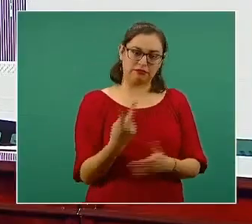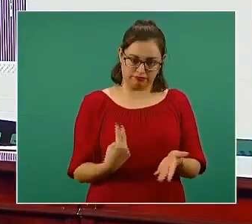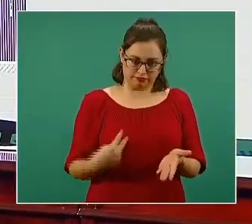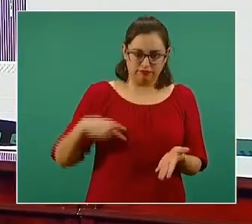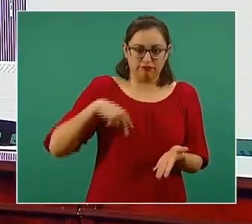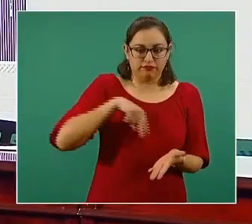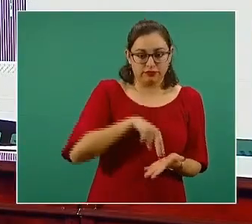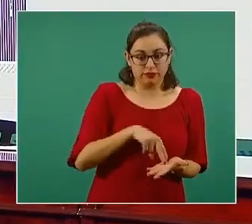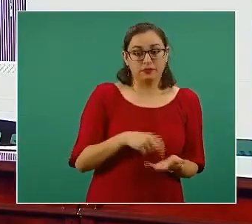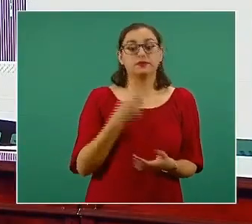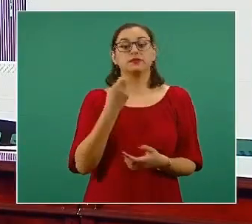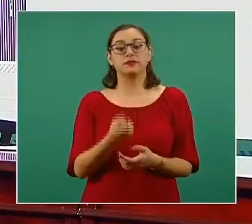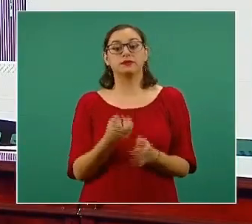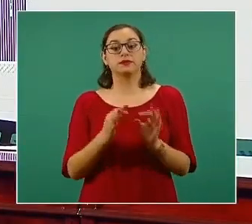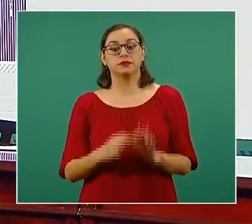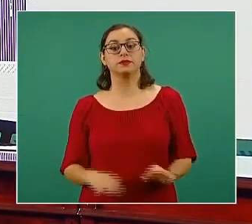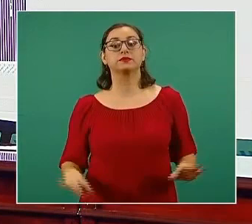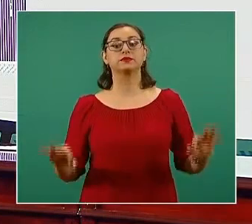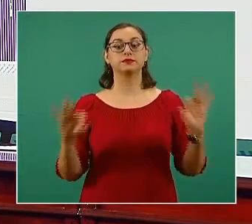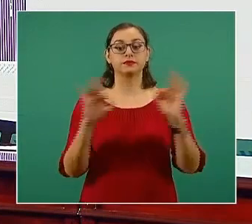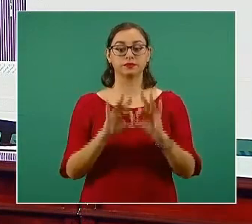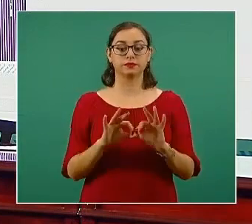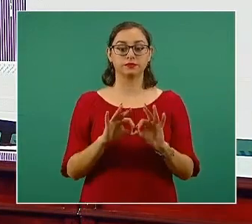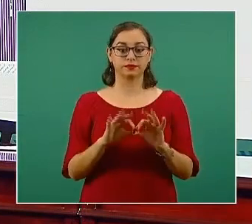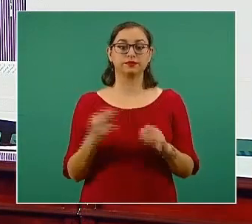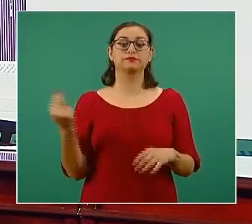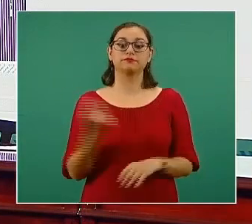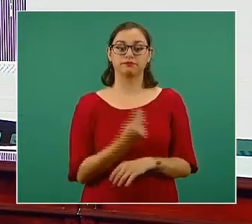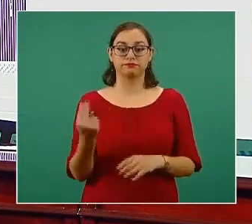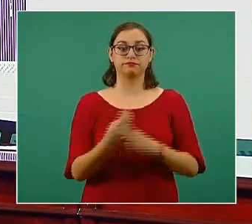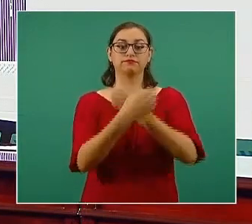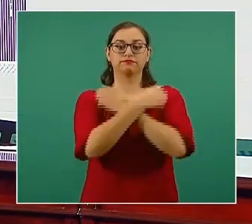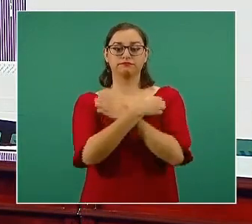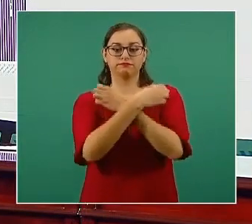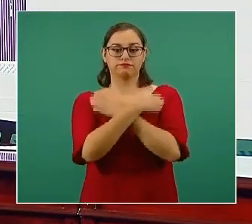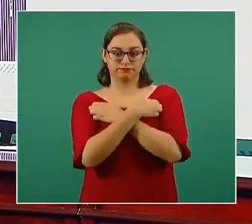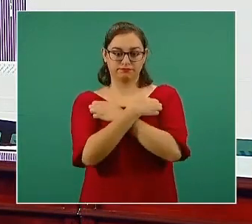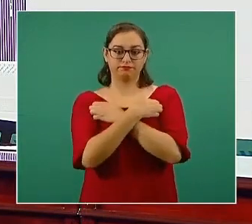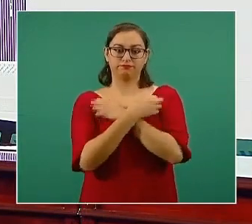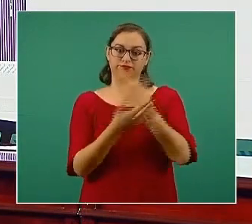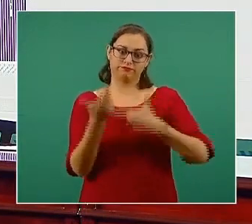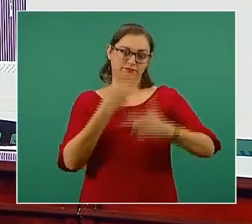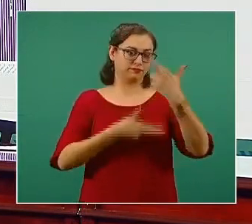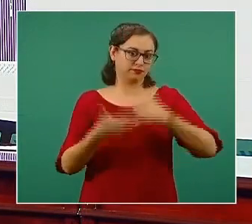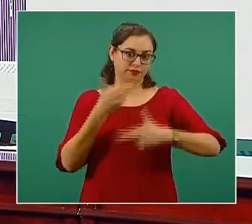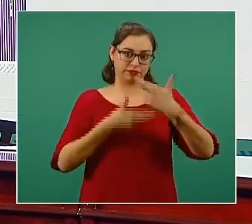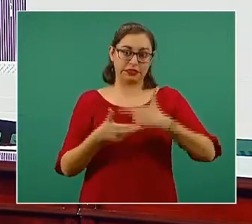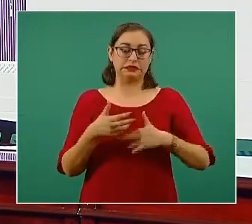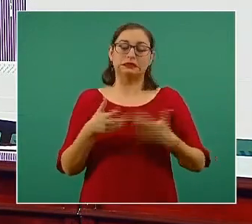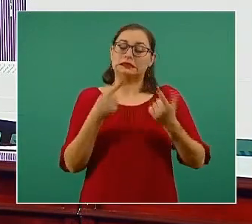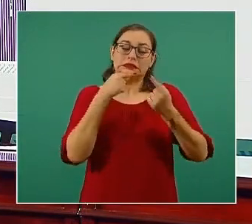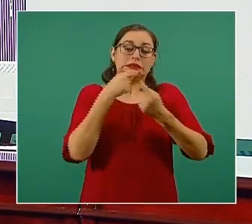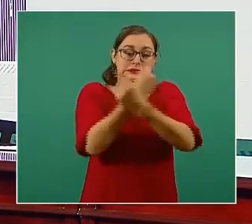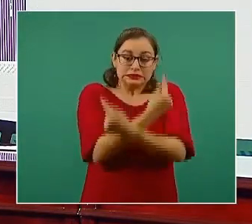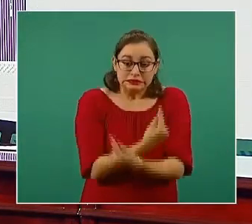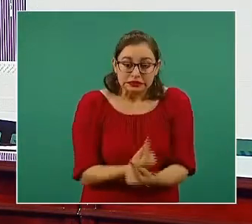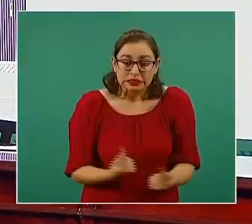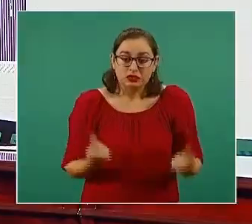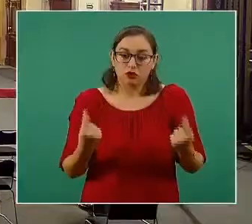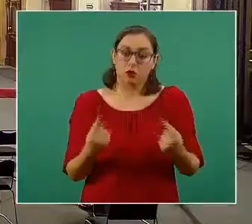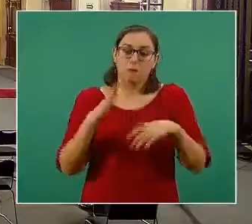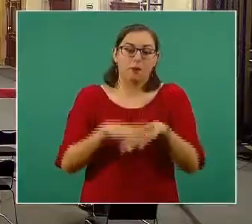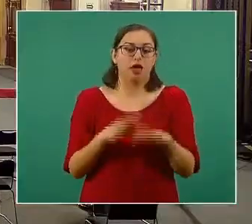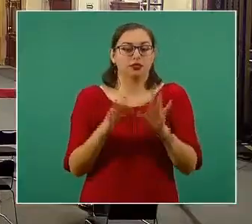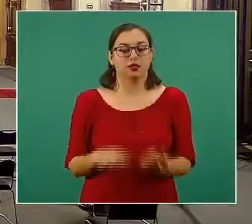muy importante que se restablezcan los servicios educativos convencionales, sobre todo para la niñez, muy